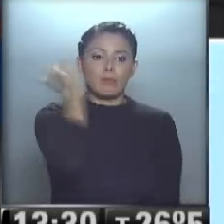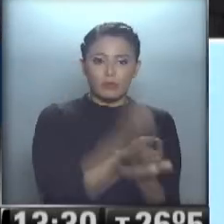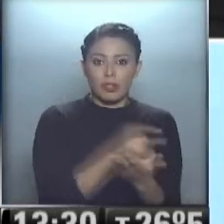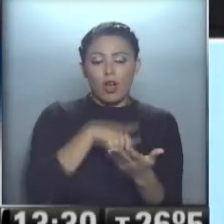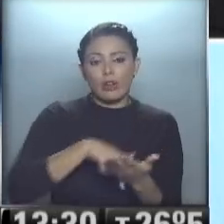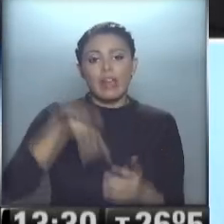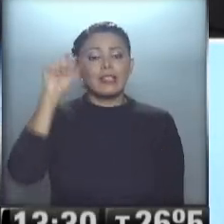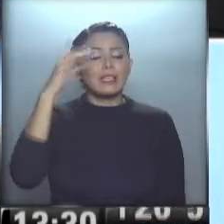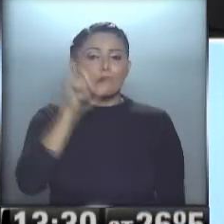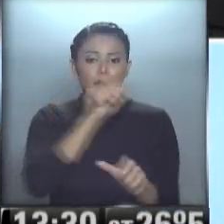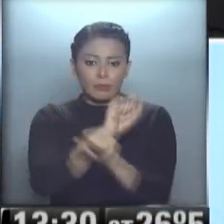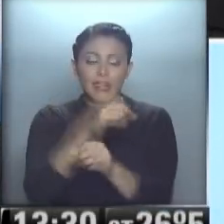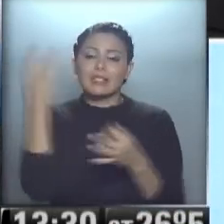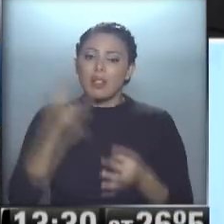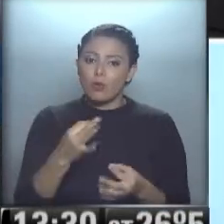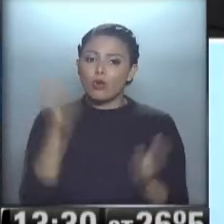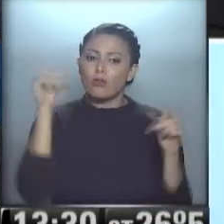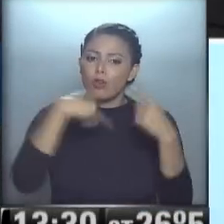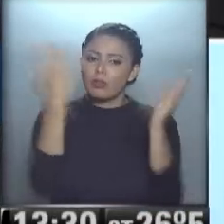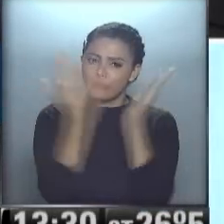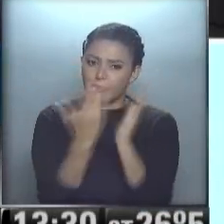procesados es decir que seguramente Esto va a seguir y va a haber apelaciones